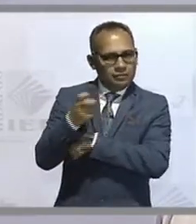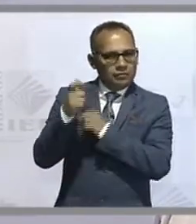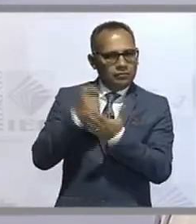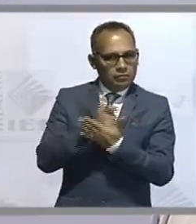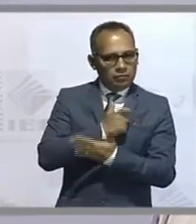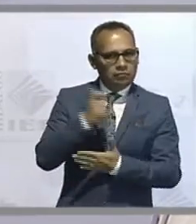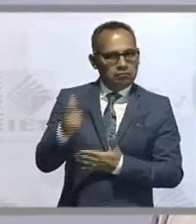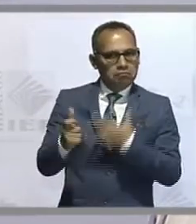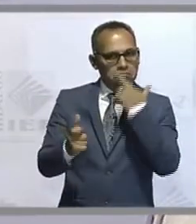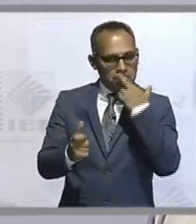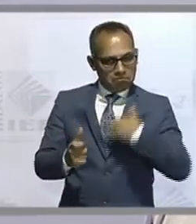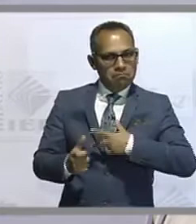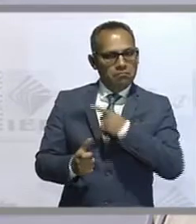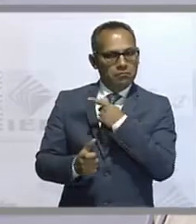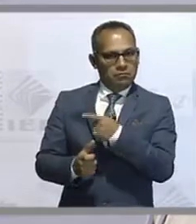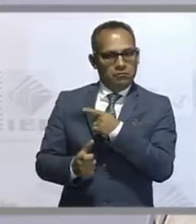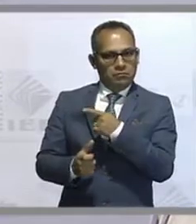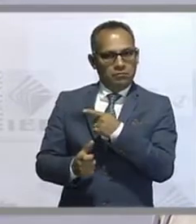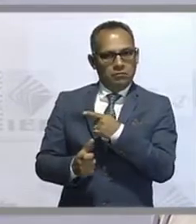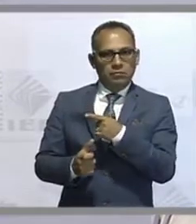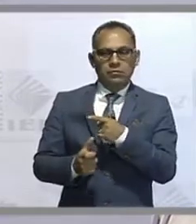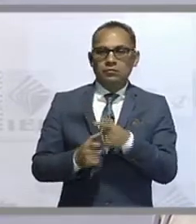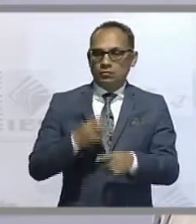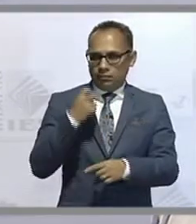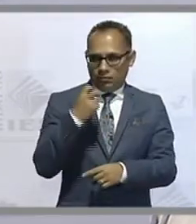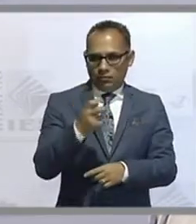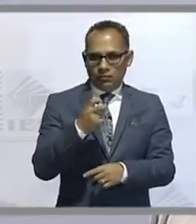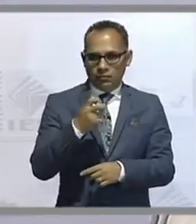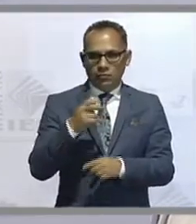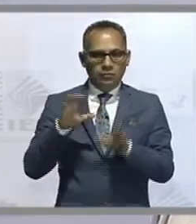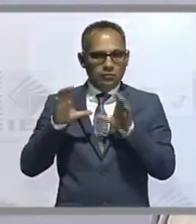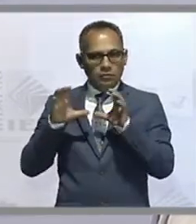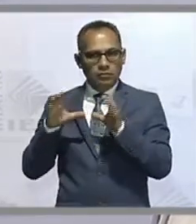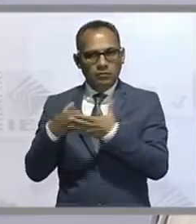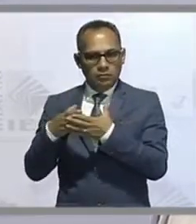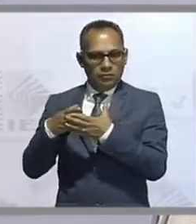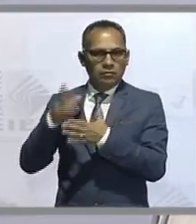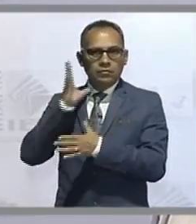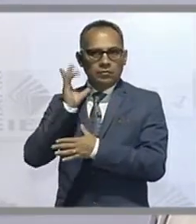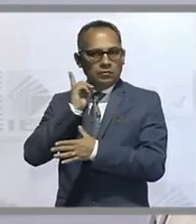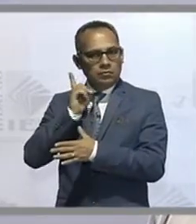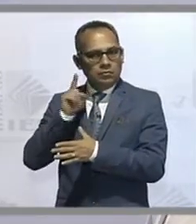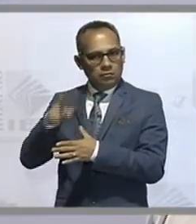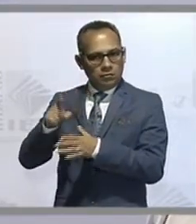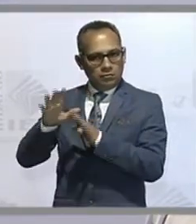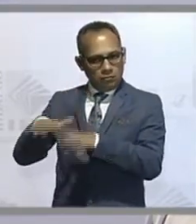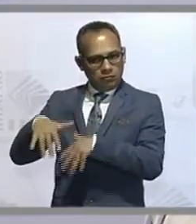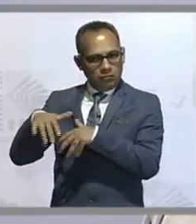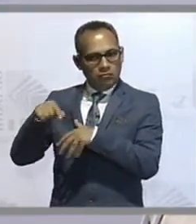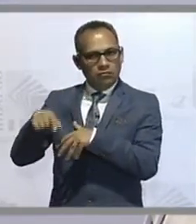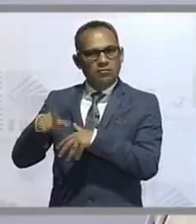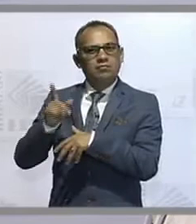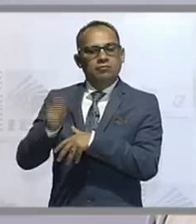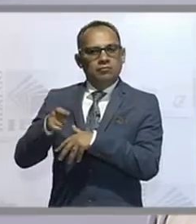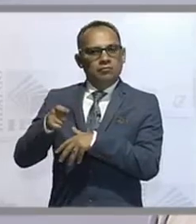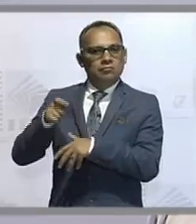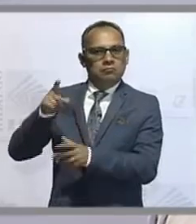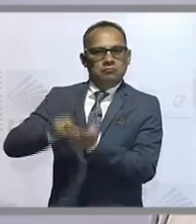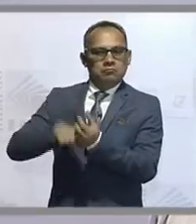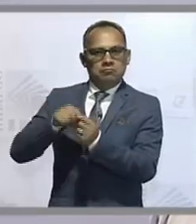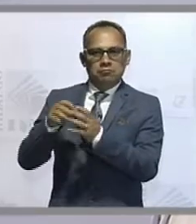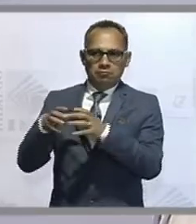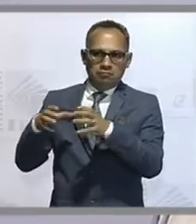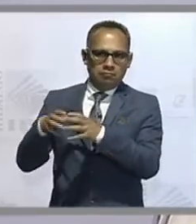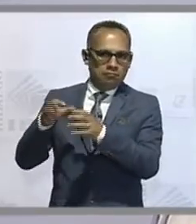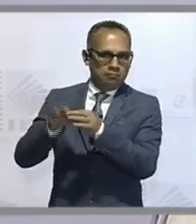para los hidalguenses por eso es que el congreso del estado de hidalgo debe ser un congreso de morena para que estas propuestas